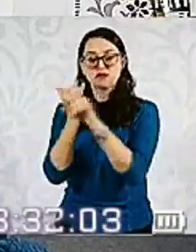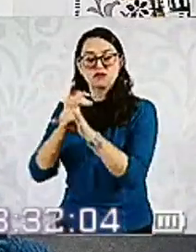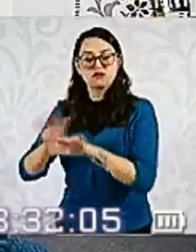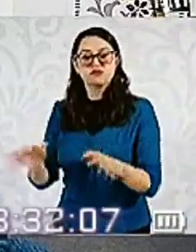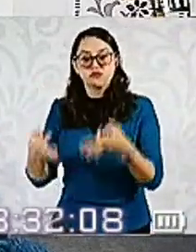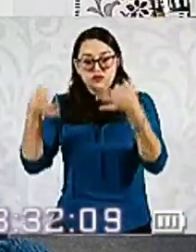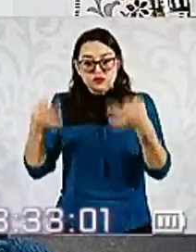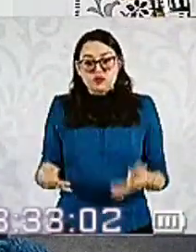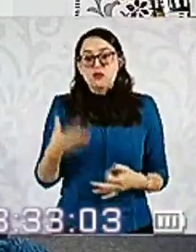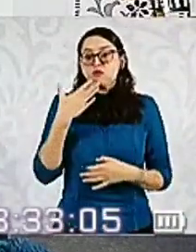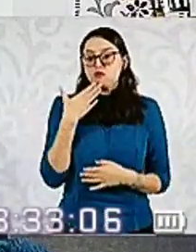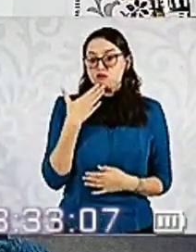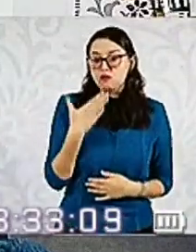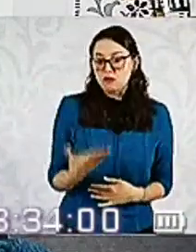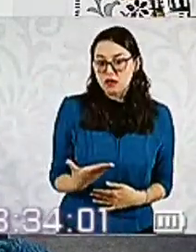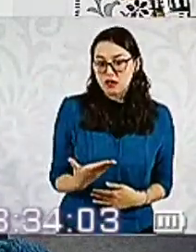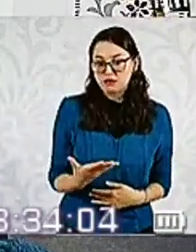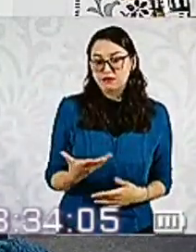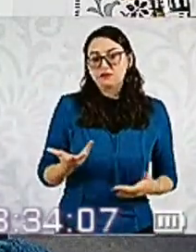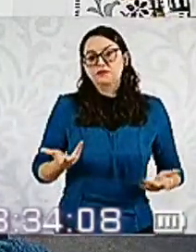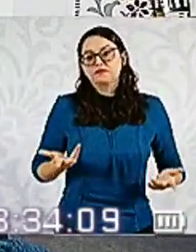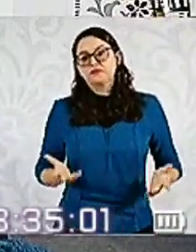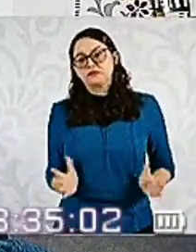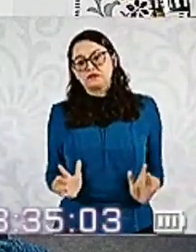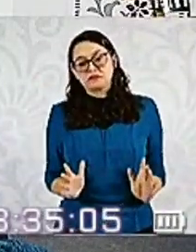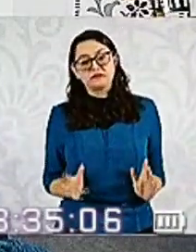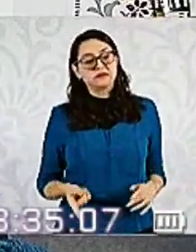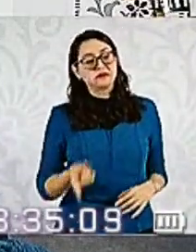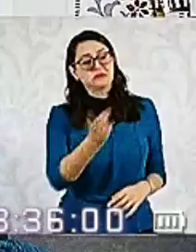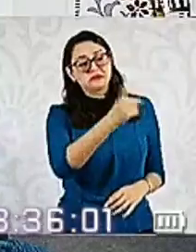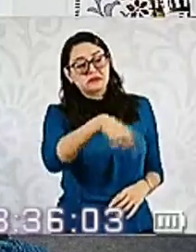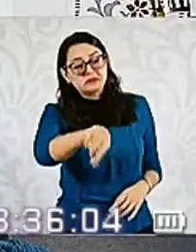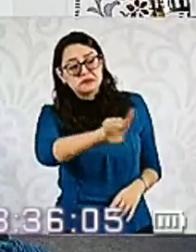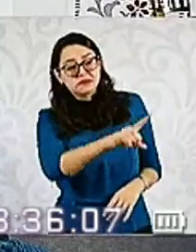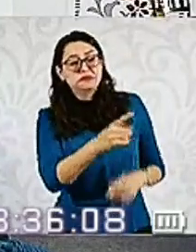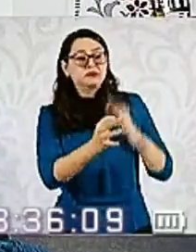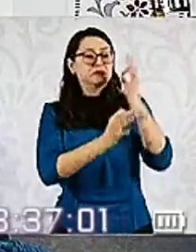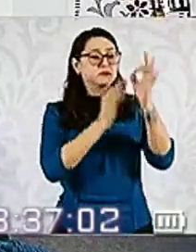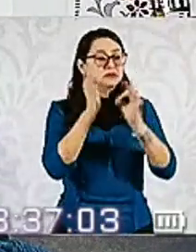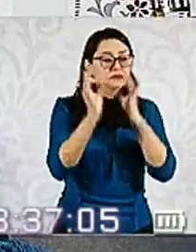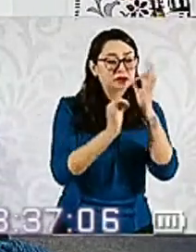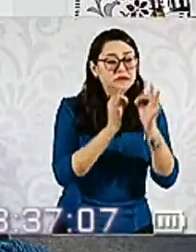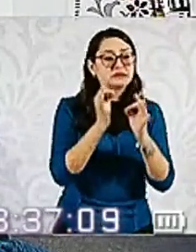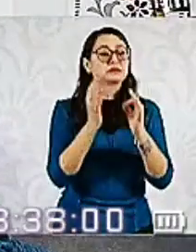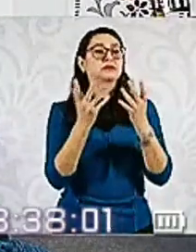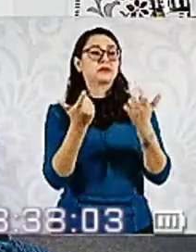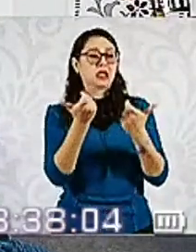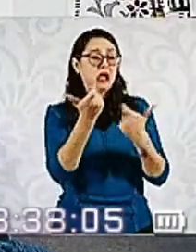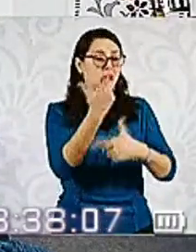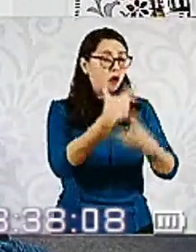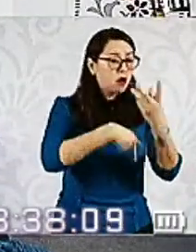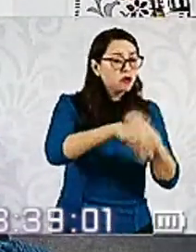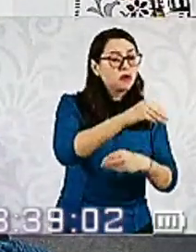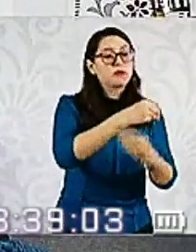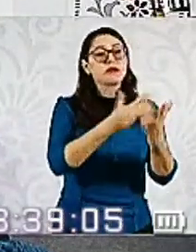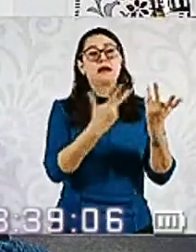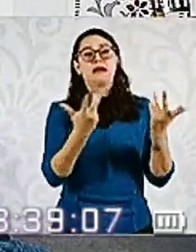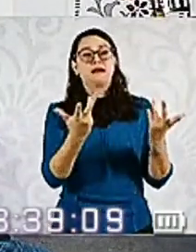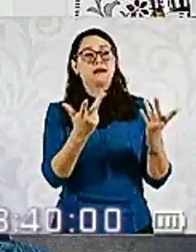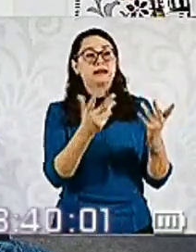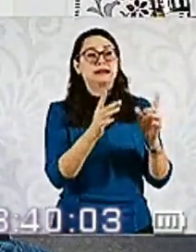tenga nada más la información que nos quieren desmenuzar los poderes económicos, sino que sea